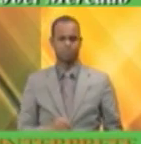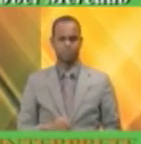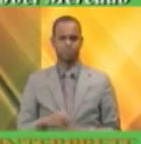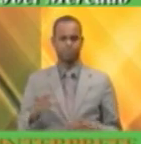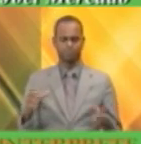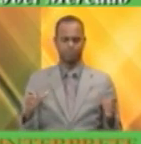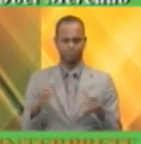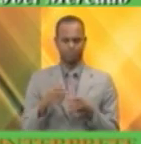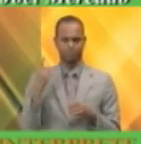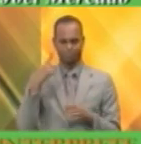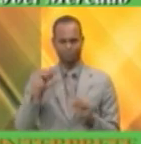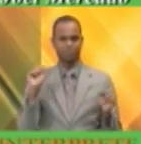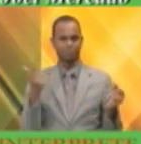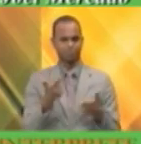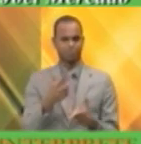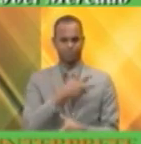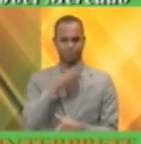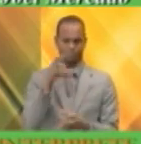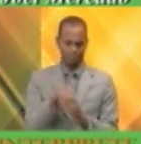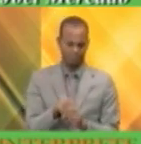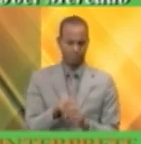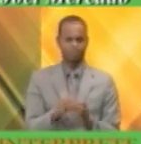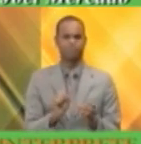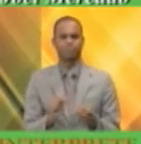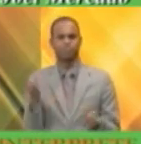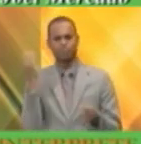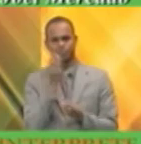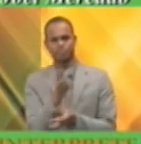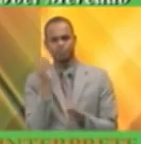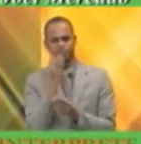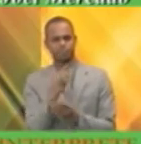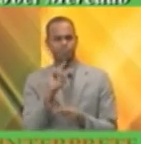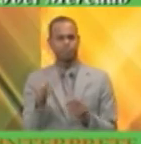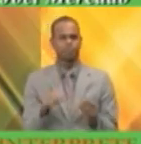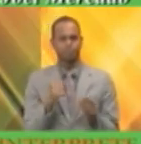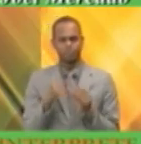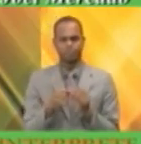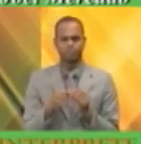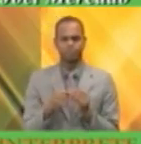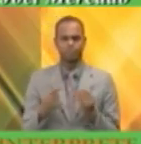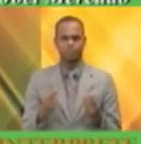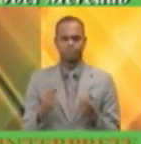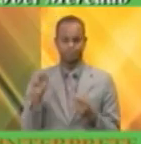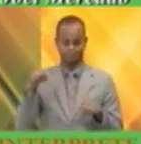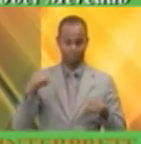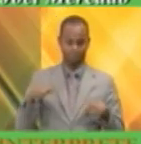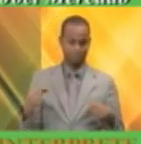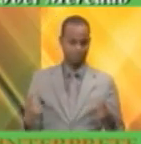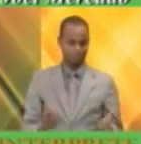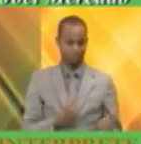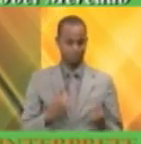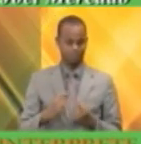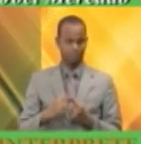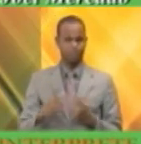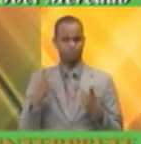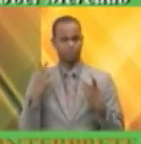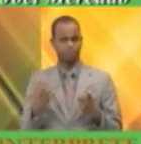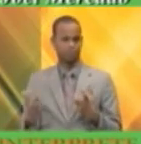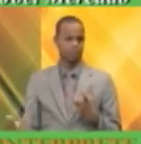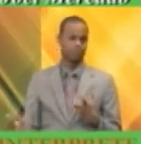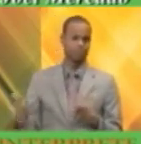Paralímpico. Todos los que quieran informarse de todo esto, ya así sea es. Que deseen